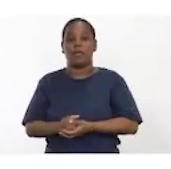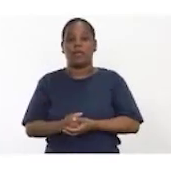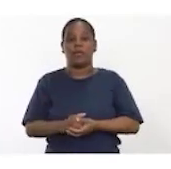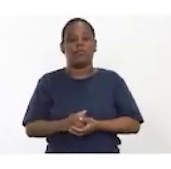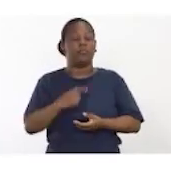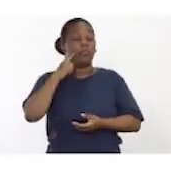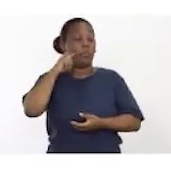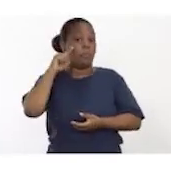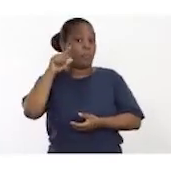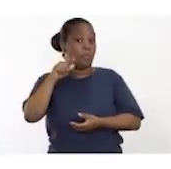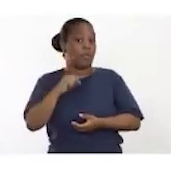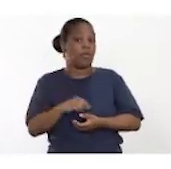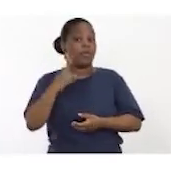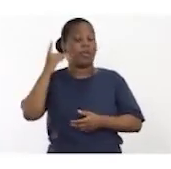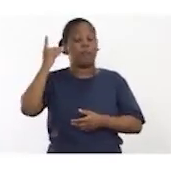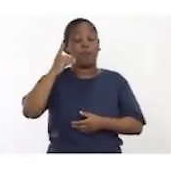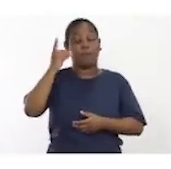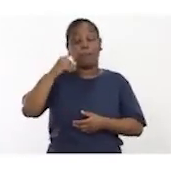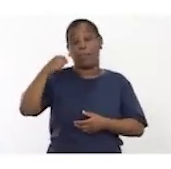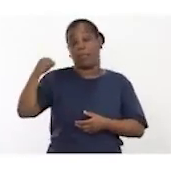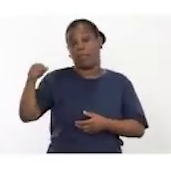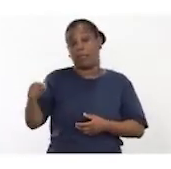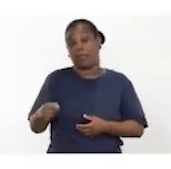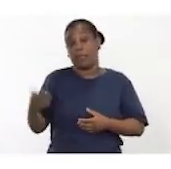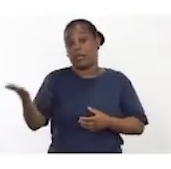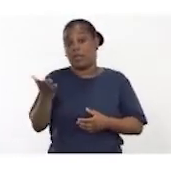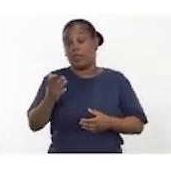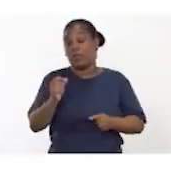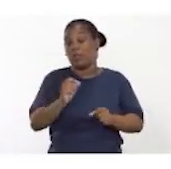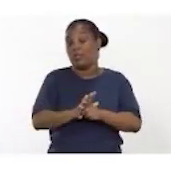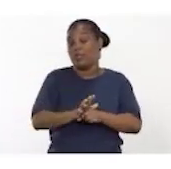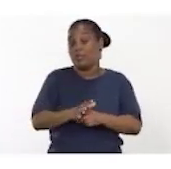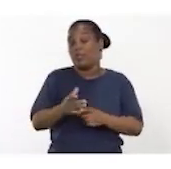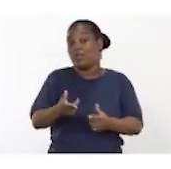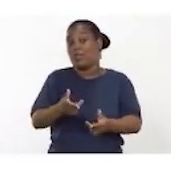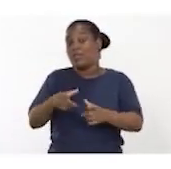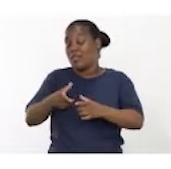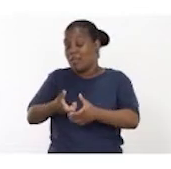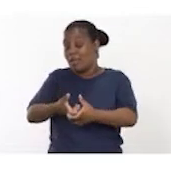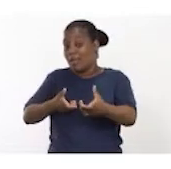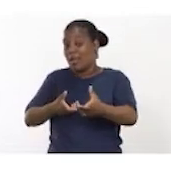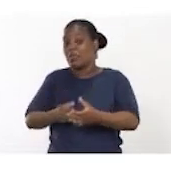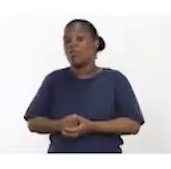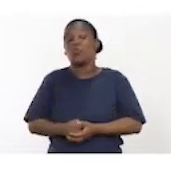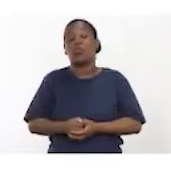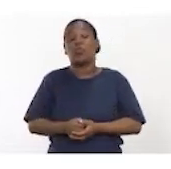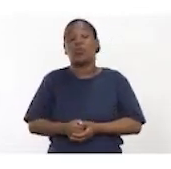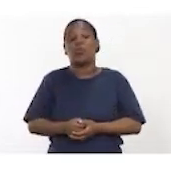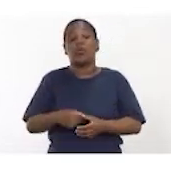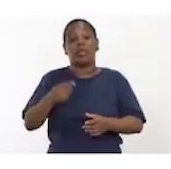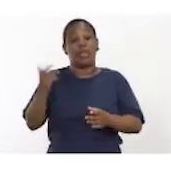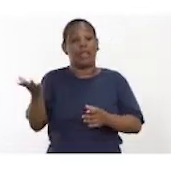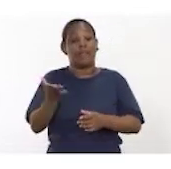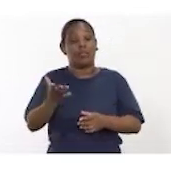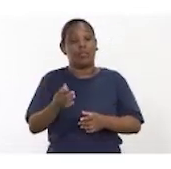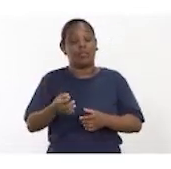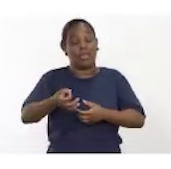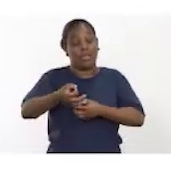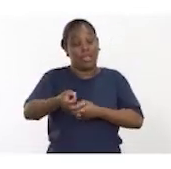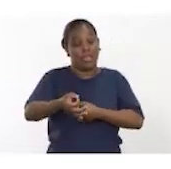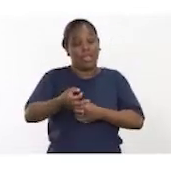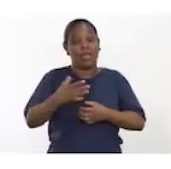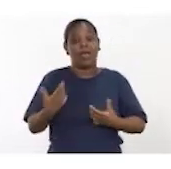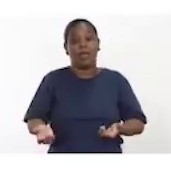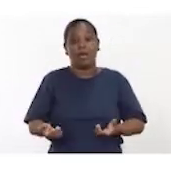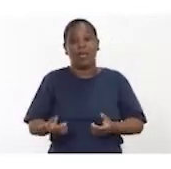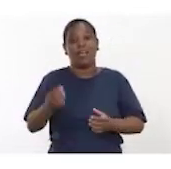problema. Percátense que en los datos le ponemos que la velocidad inicial del cañón y la velocidad inicial